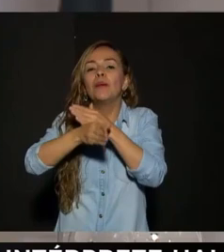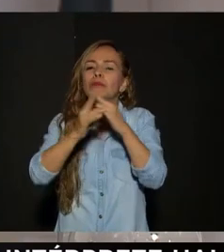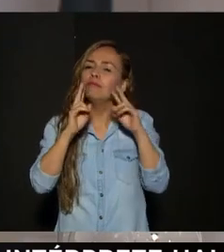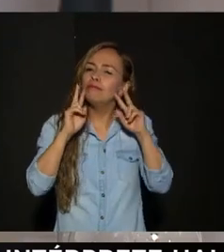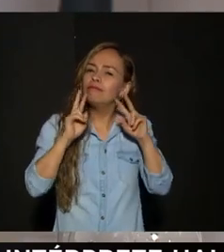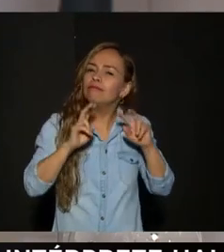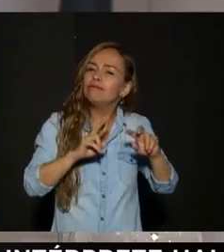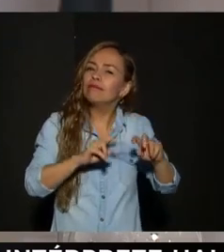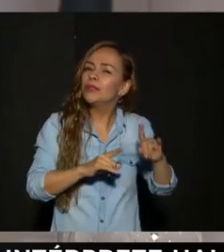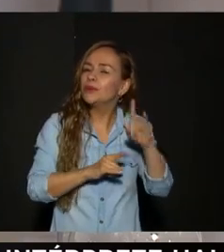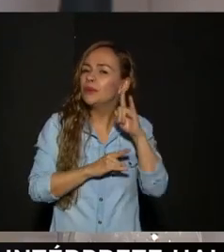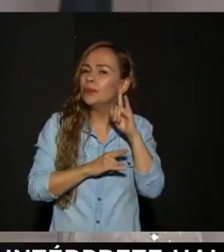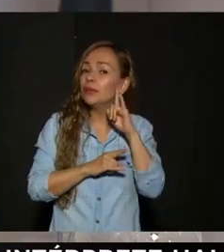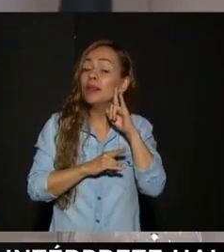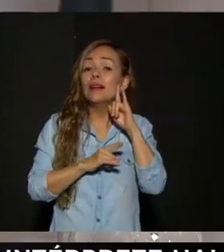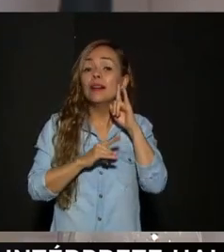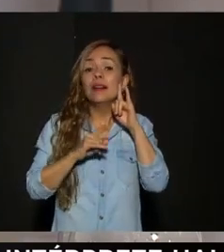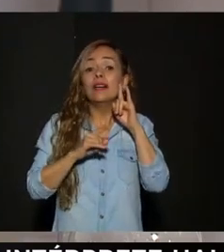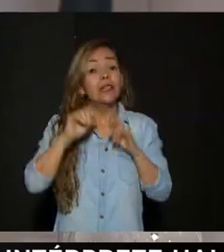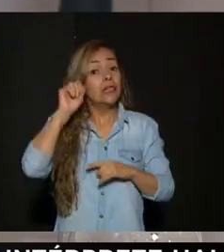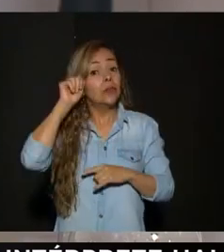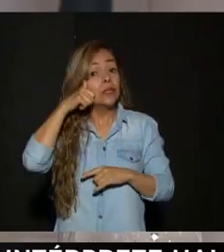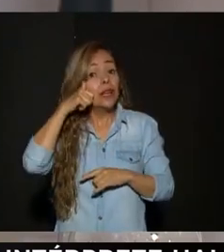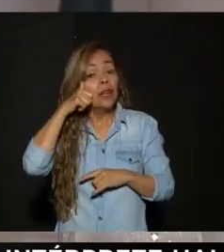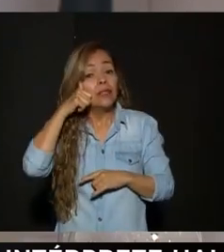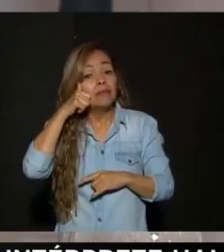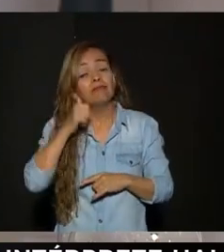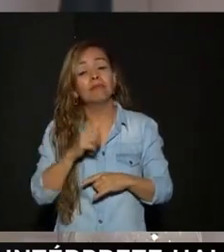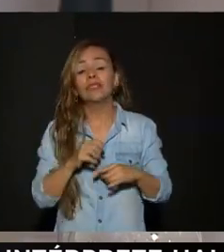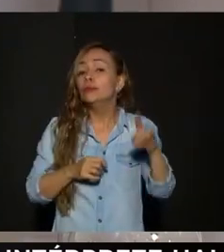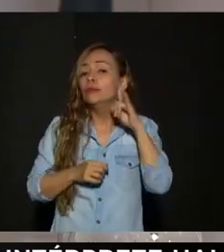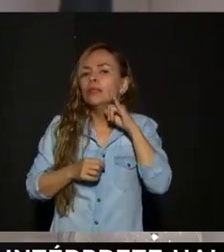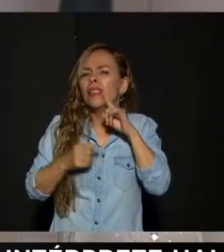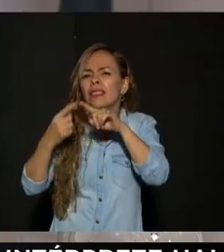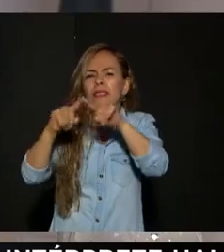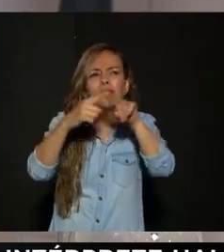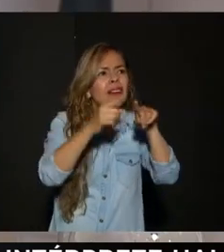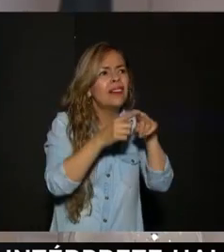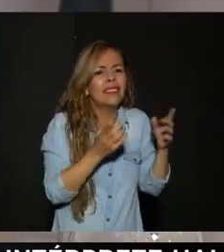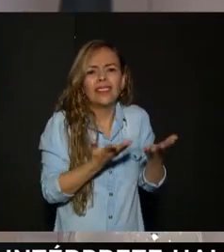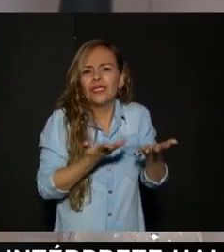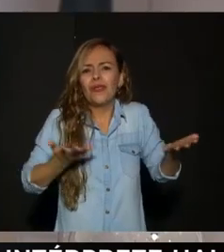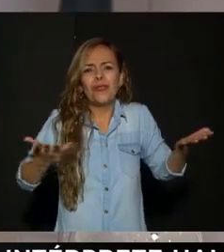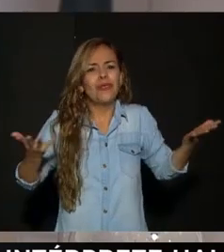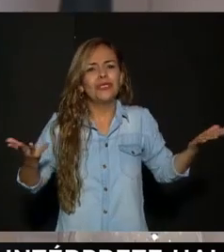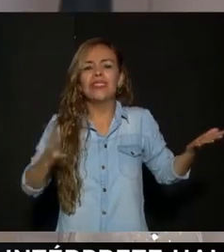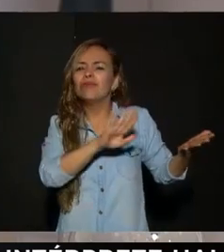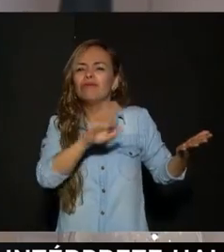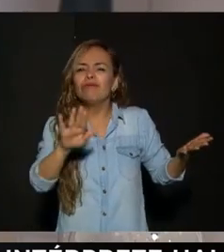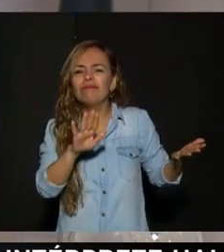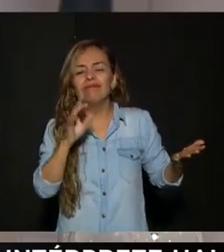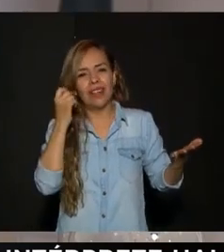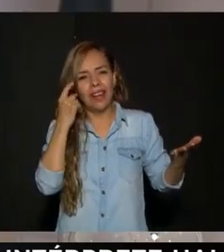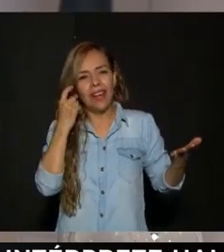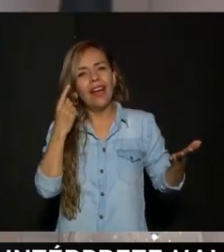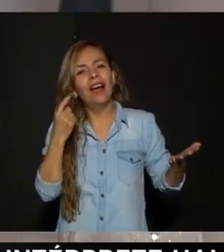de sonido. Recordemos que esta sección se llama El sonido está en todas partes, así que la idea es reconocer o seguir